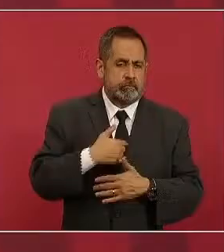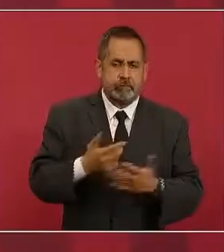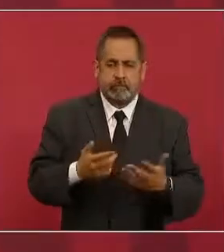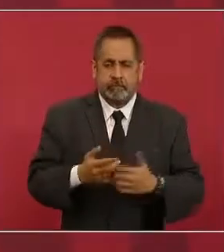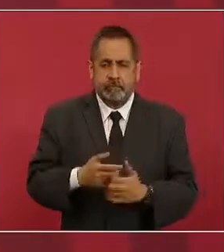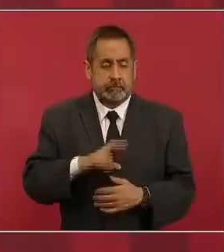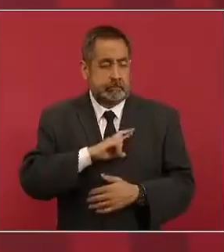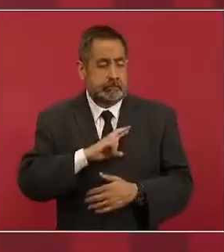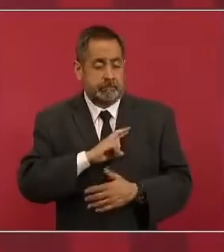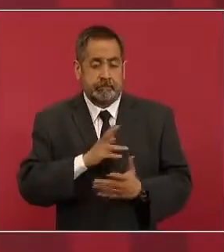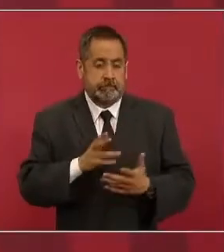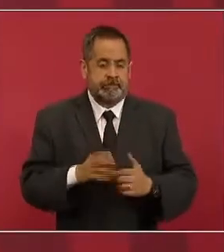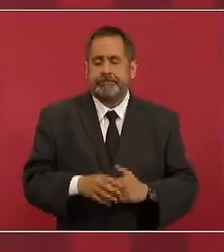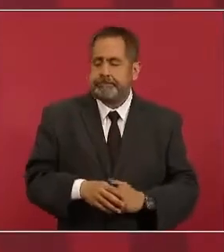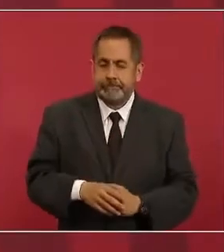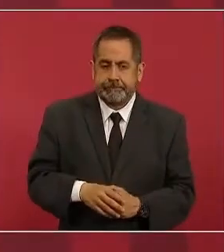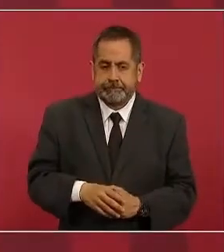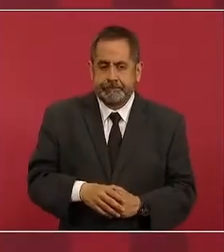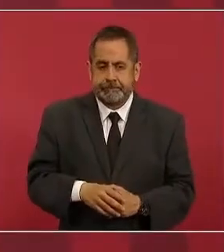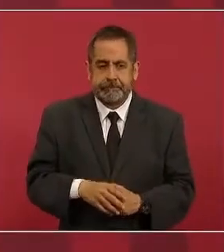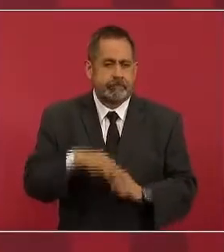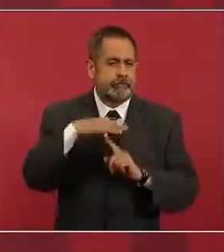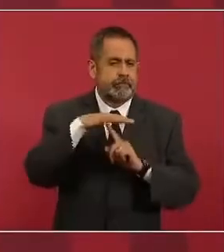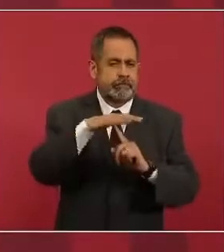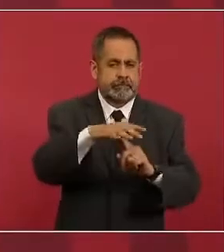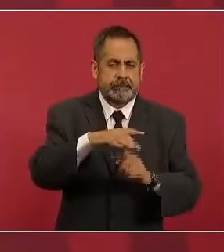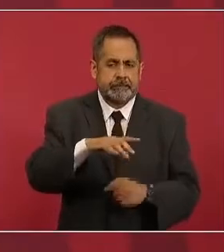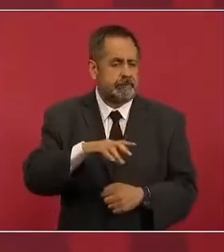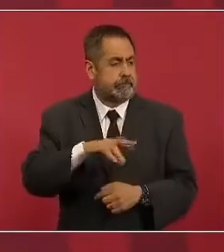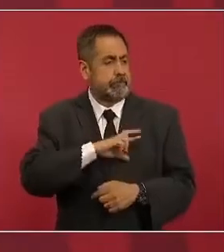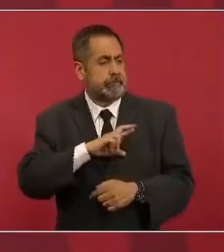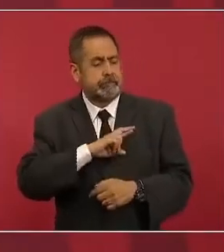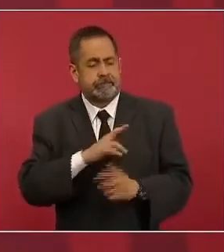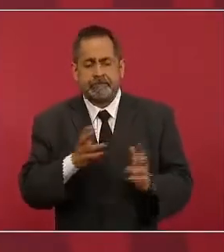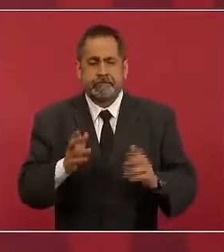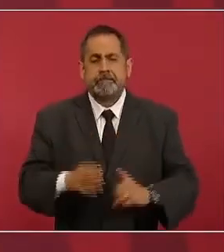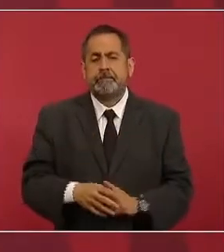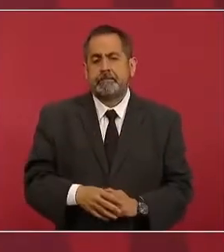avión privado y helicóptero privado.